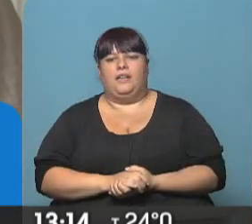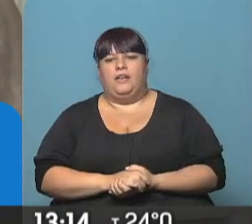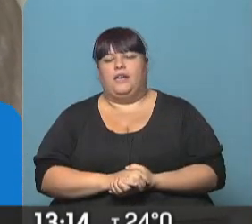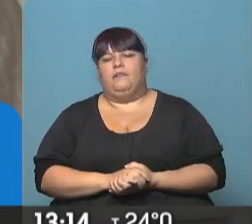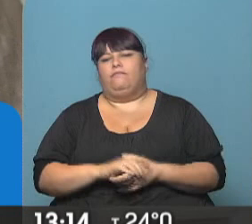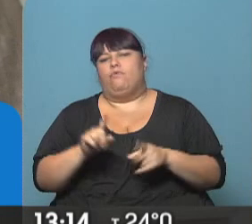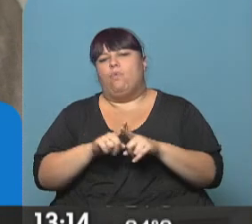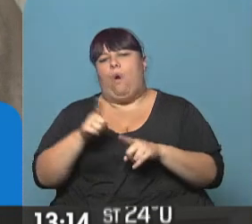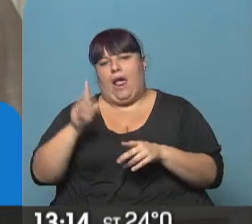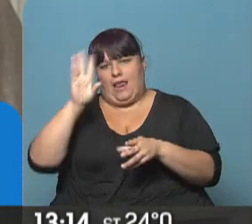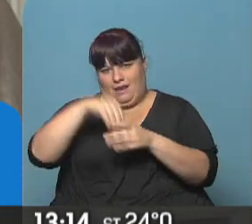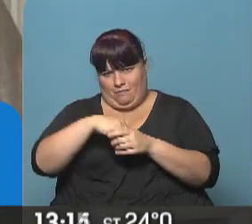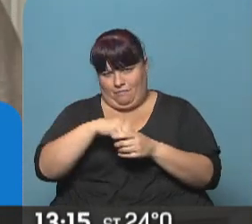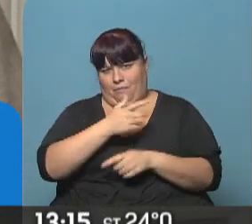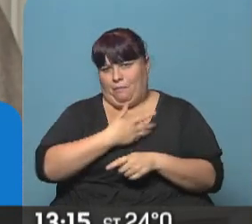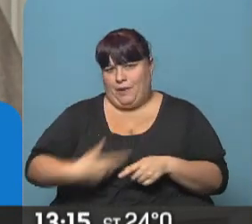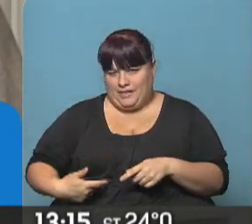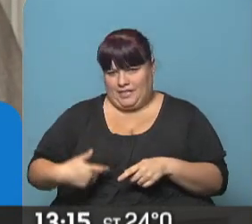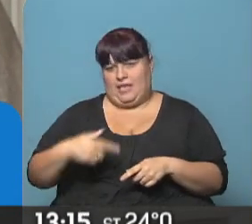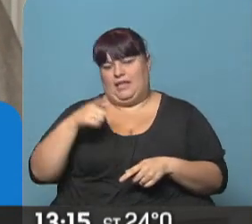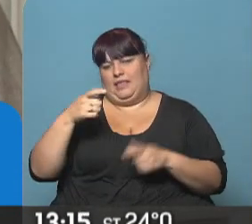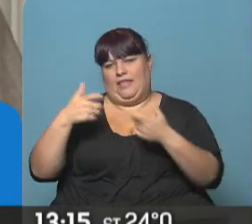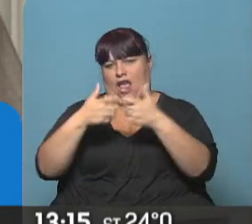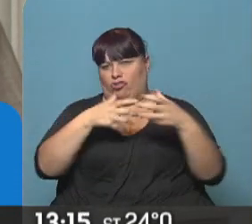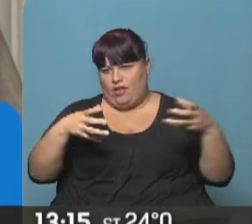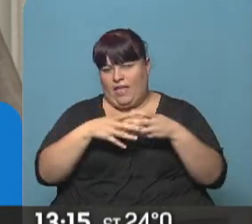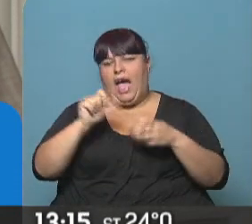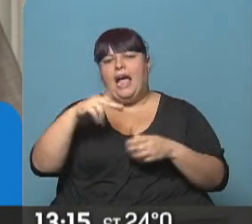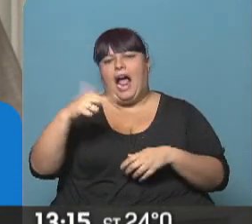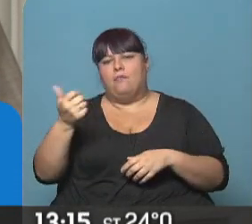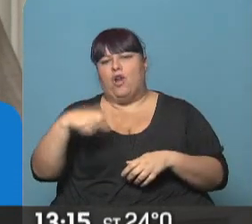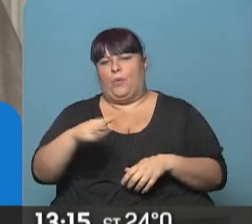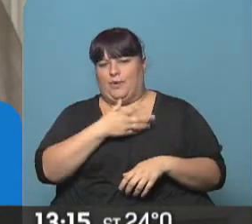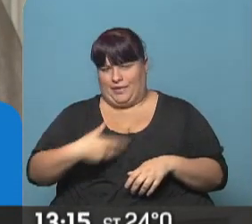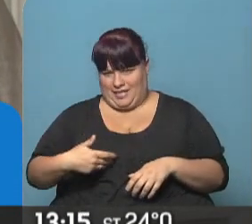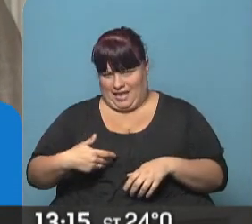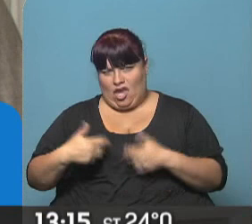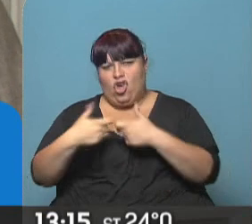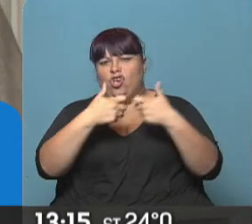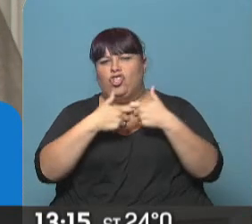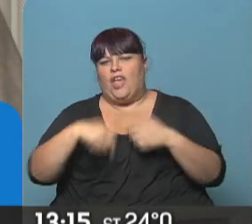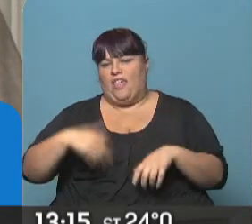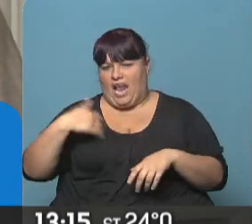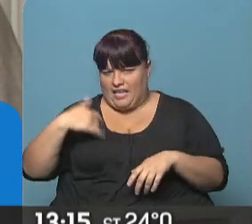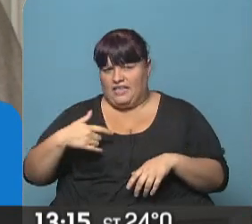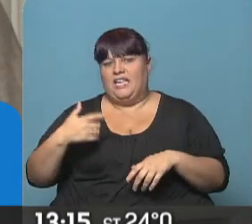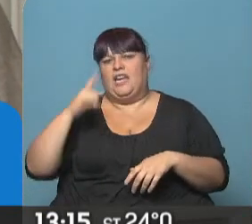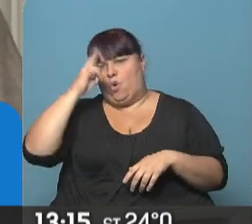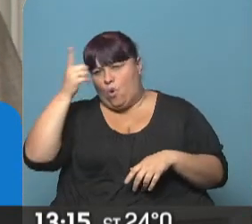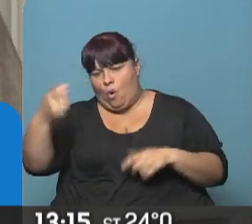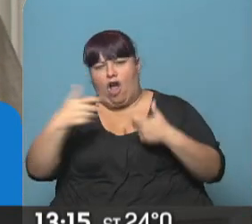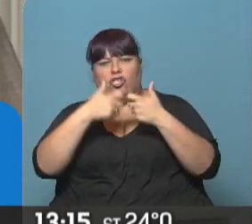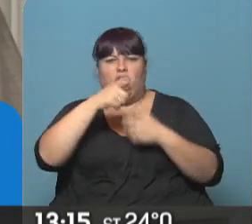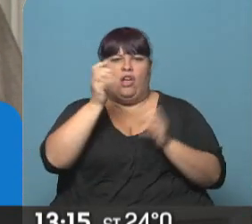como uno de los integrantes, como presidente de varias de esas sociedades donde Núñez Carmona era el vicepresidente. Eran sociedades argentinas, sociedades uruguayas,